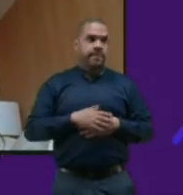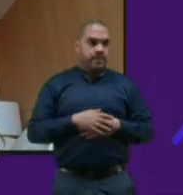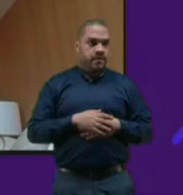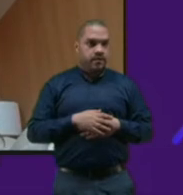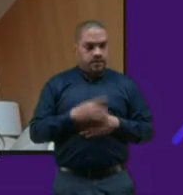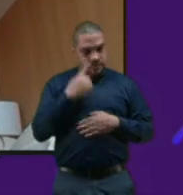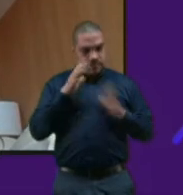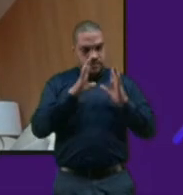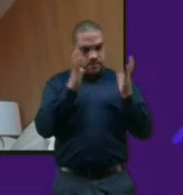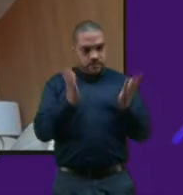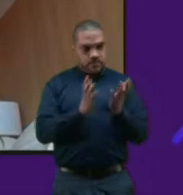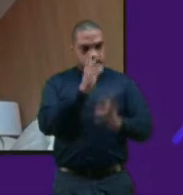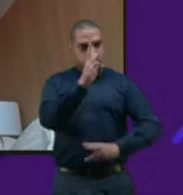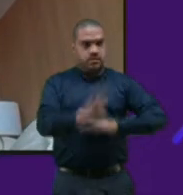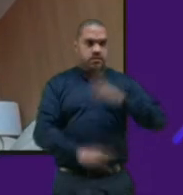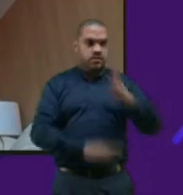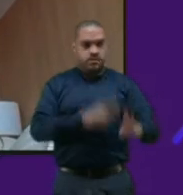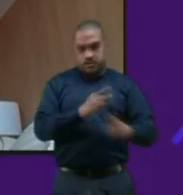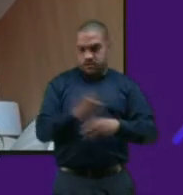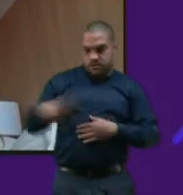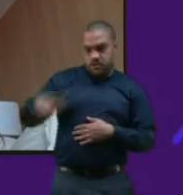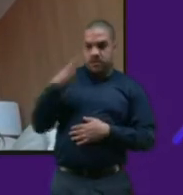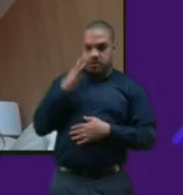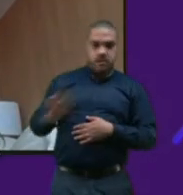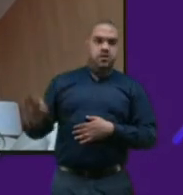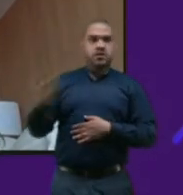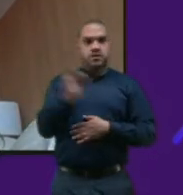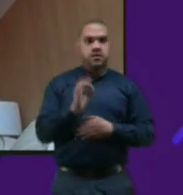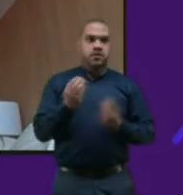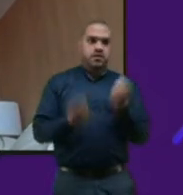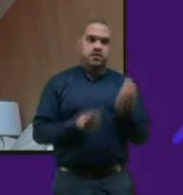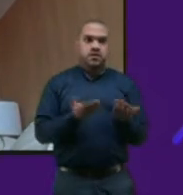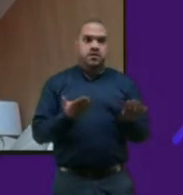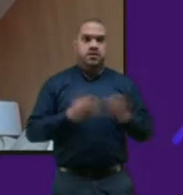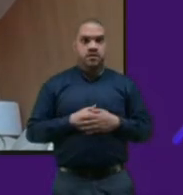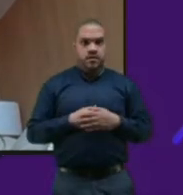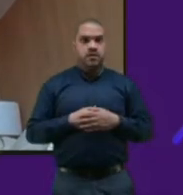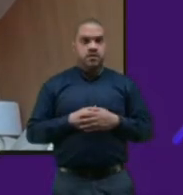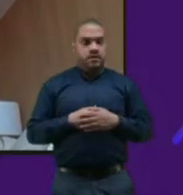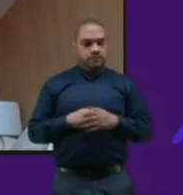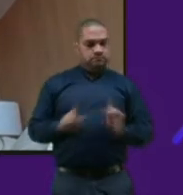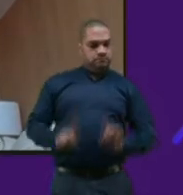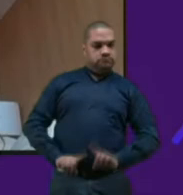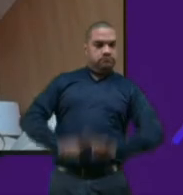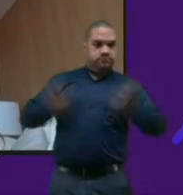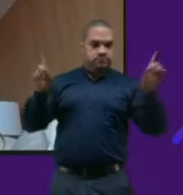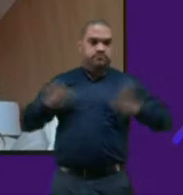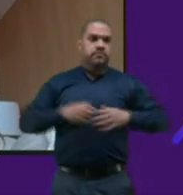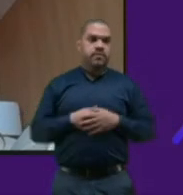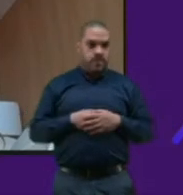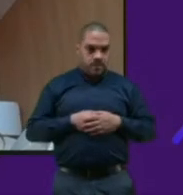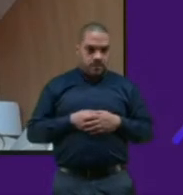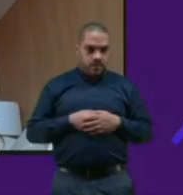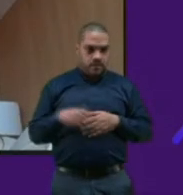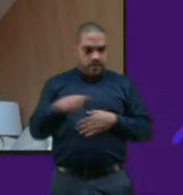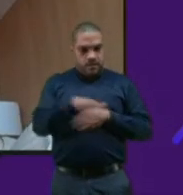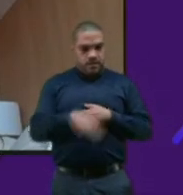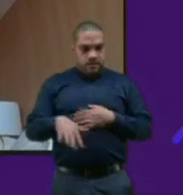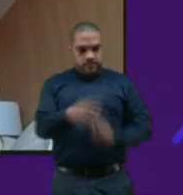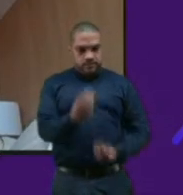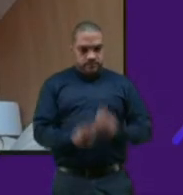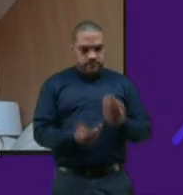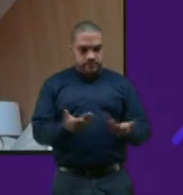de hombres en los fondos de capital privado también. Es algo diferente. Y la otra parte es que con EWA